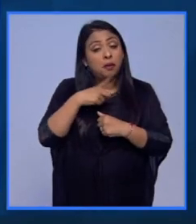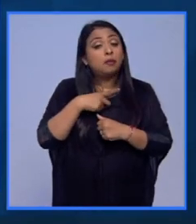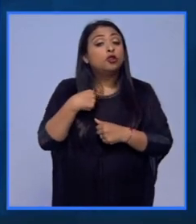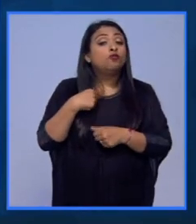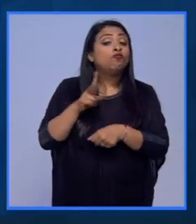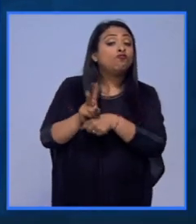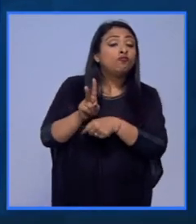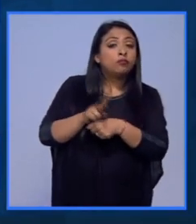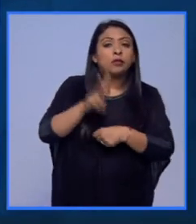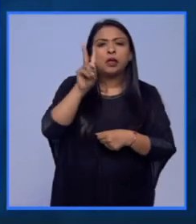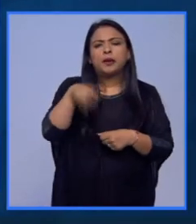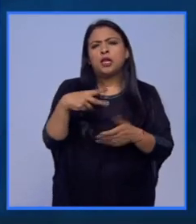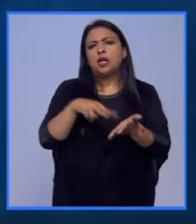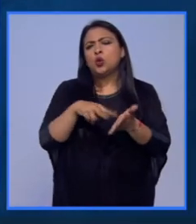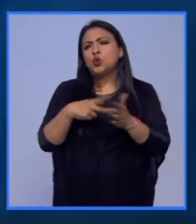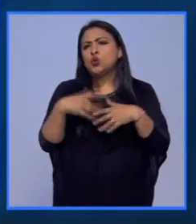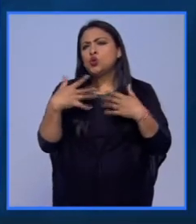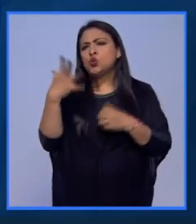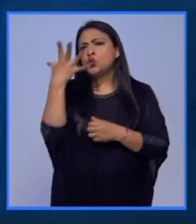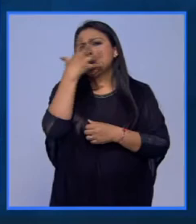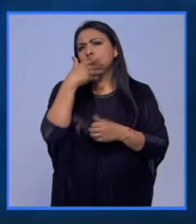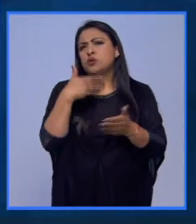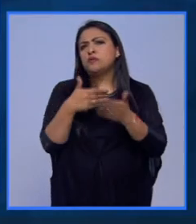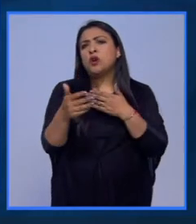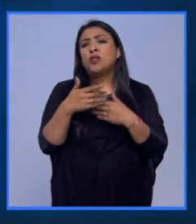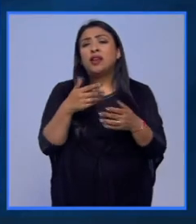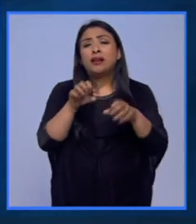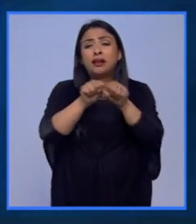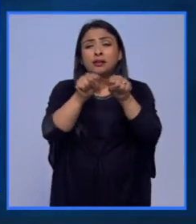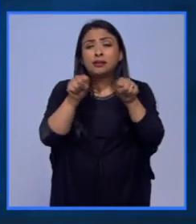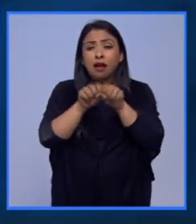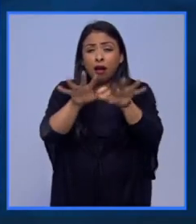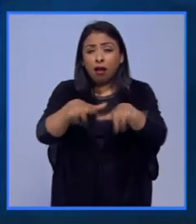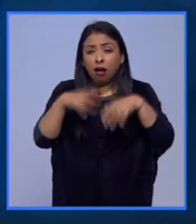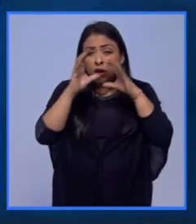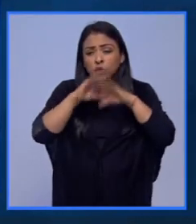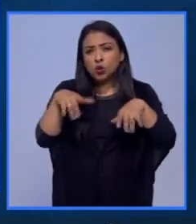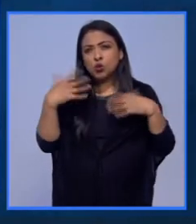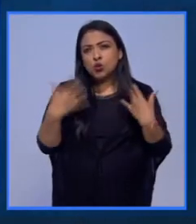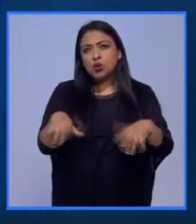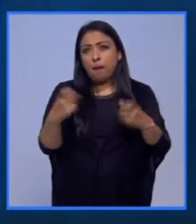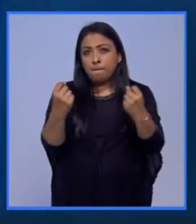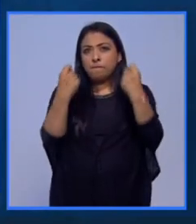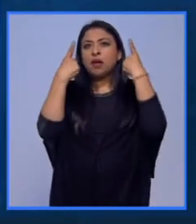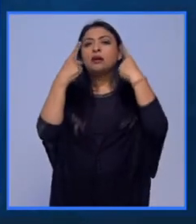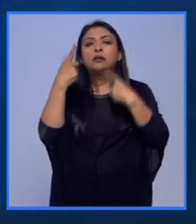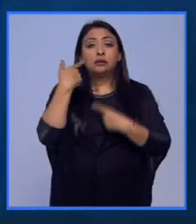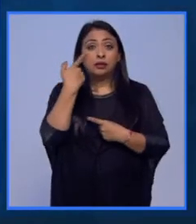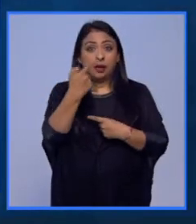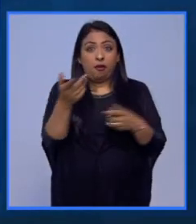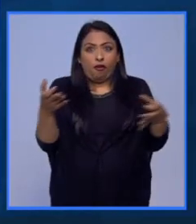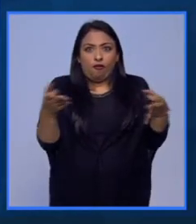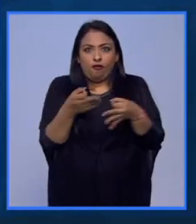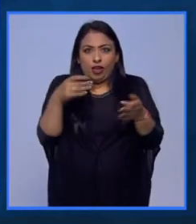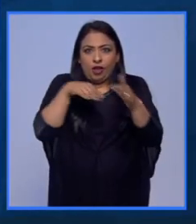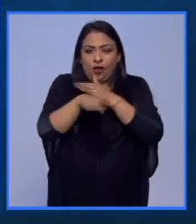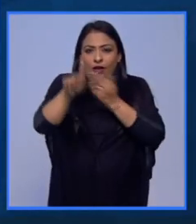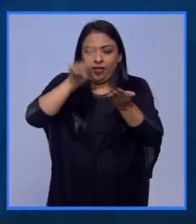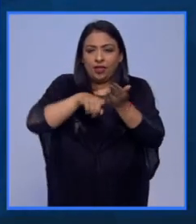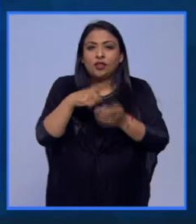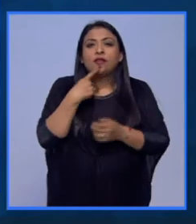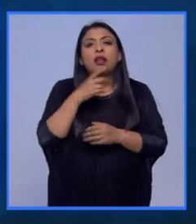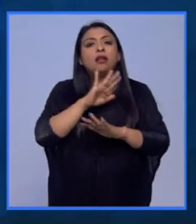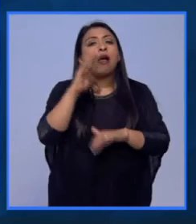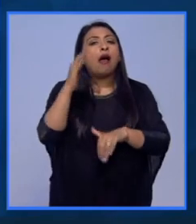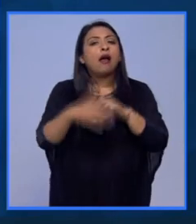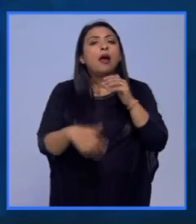pista. Fascinante su arquitectura contemporánea, estas salas de conciertos admirables, y ya se ve que a su edad le pega duro el frío a Brennan. Vámonos a